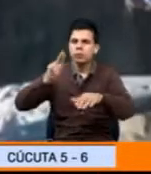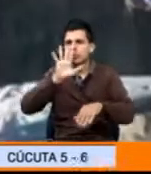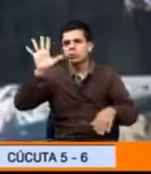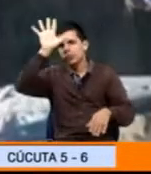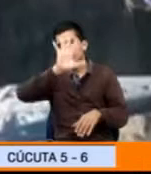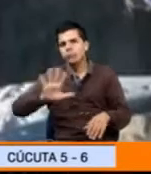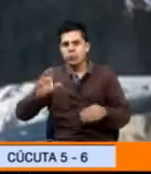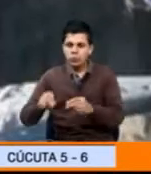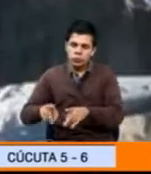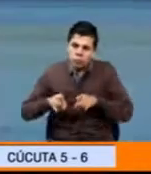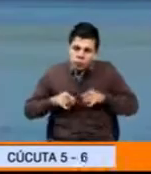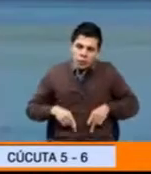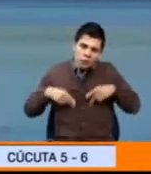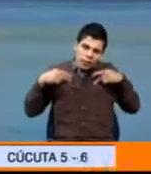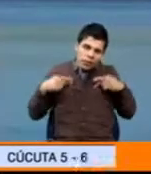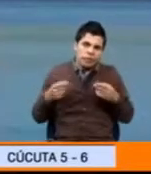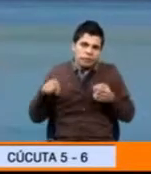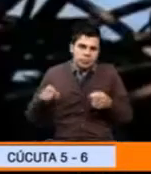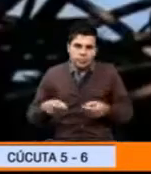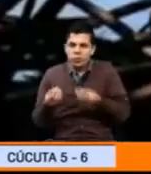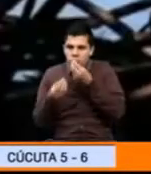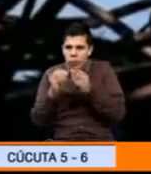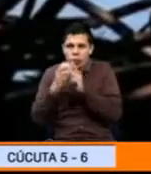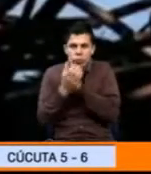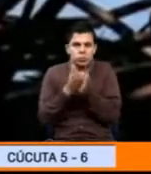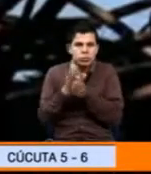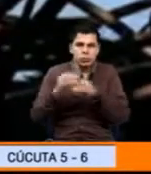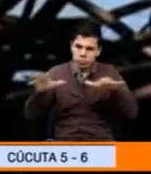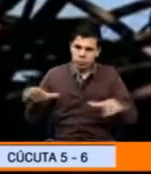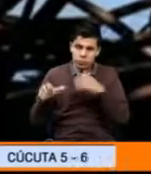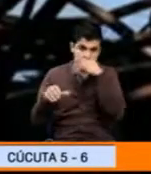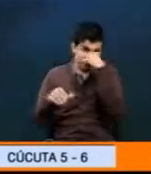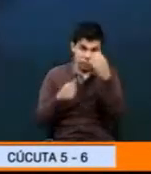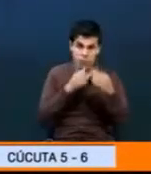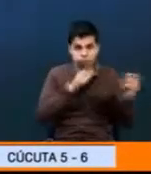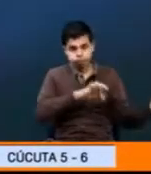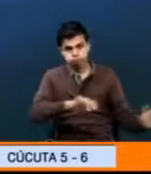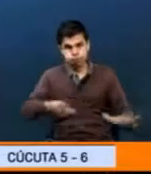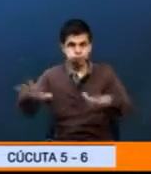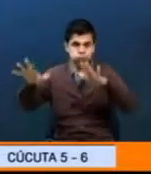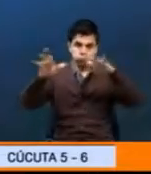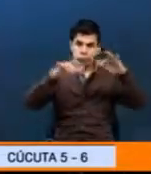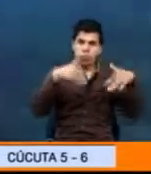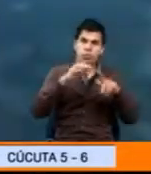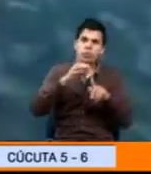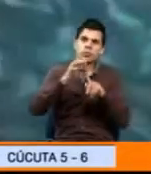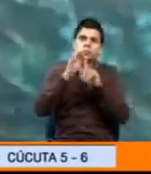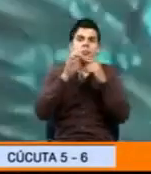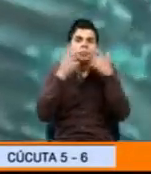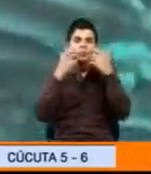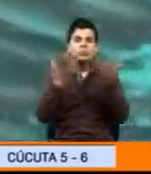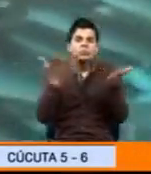para garantizar su vida y el mantenimiento de sus culturas. El agua que se produce en estos parques favorece directamente